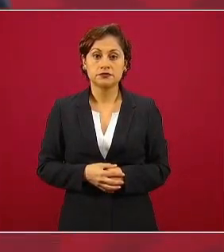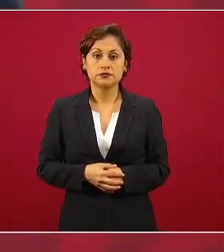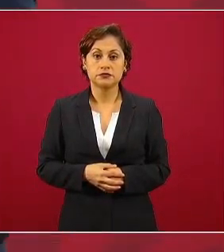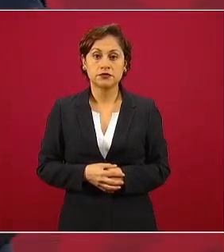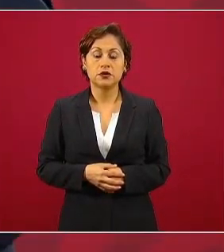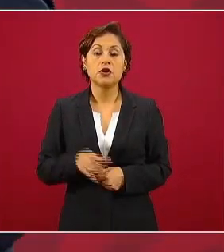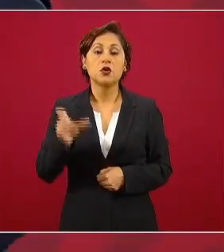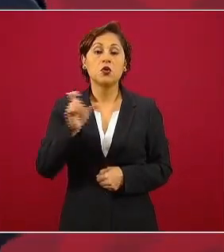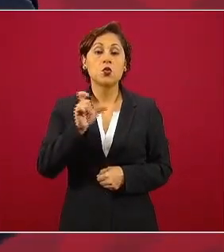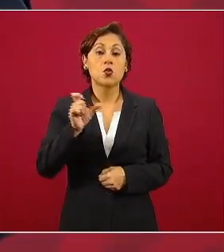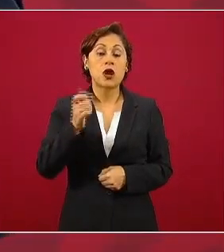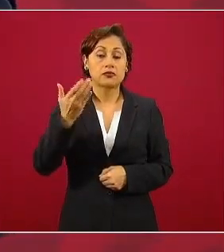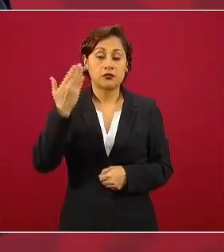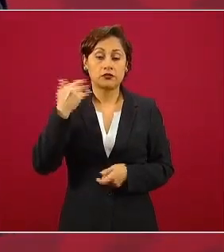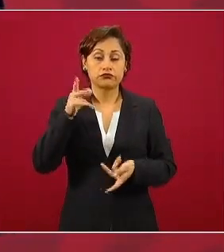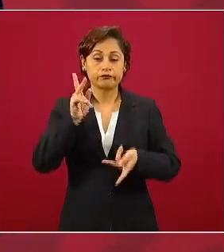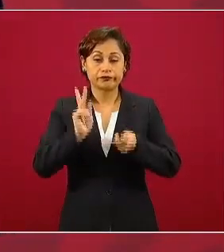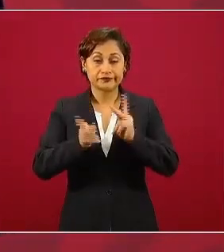compleja